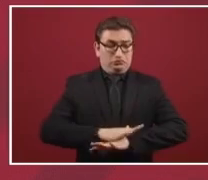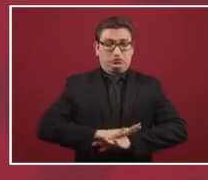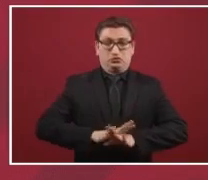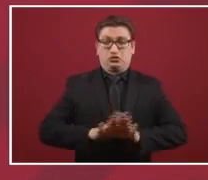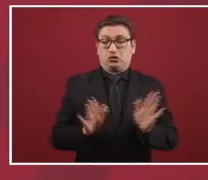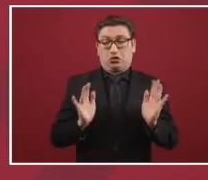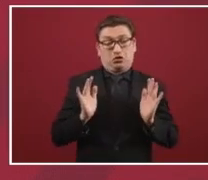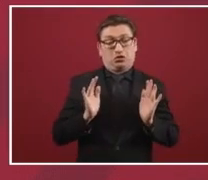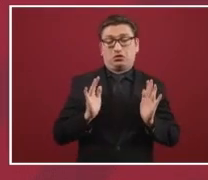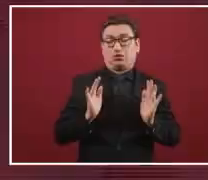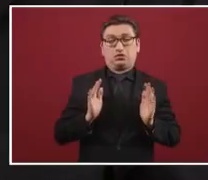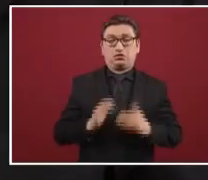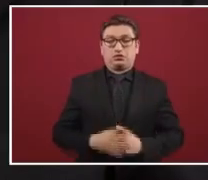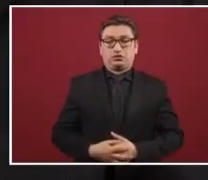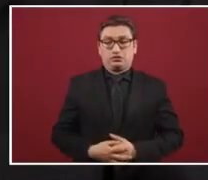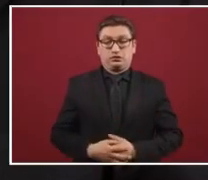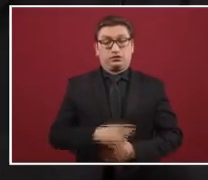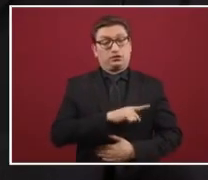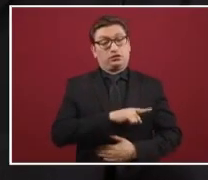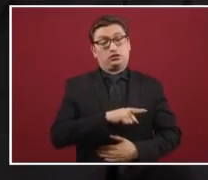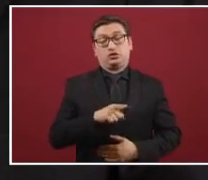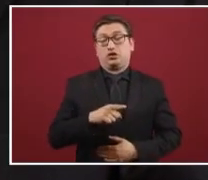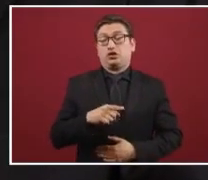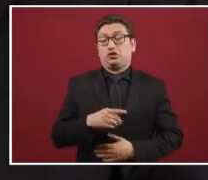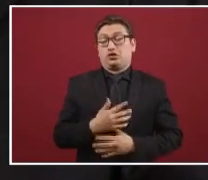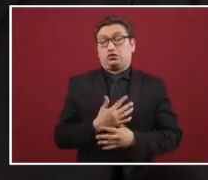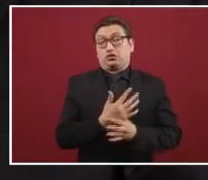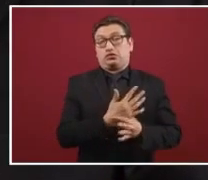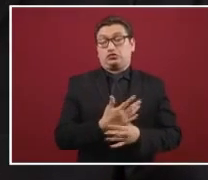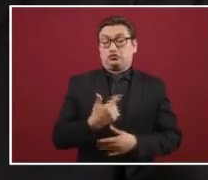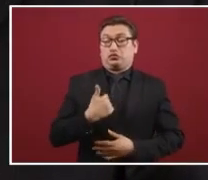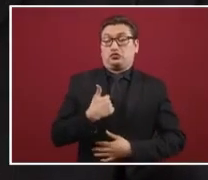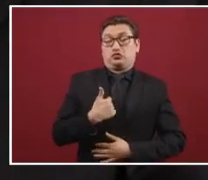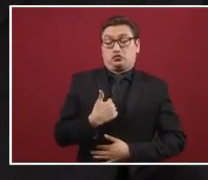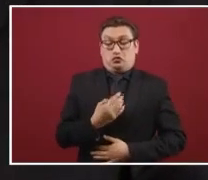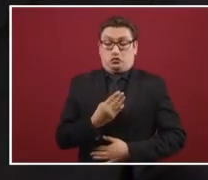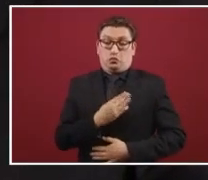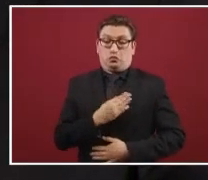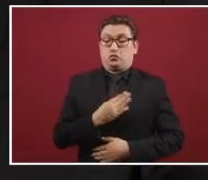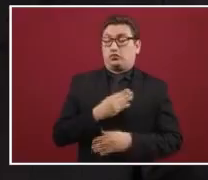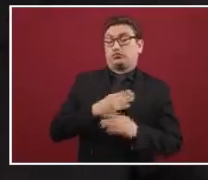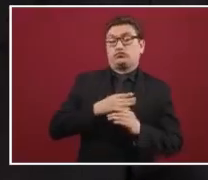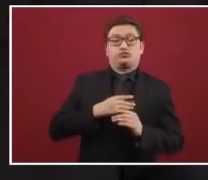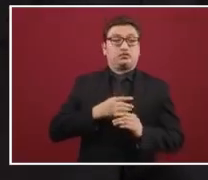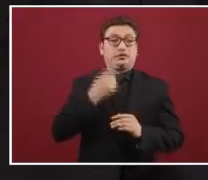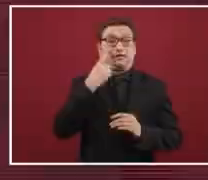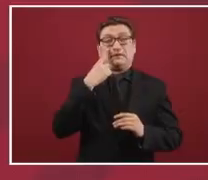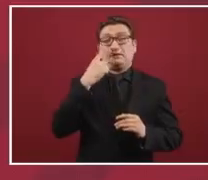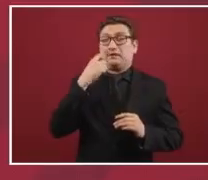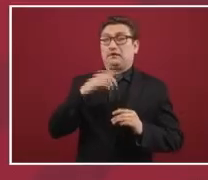y ahora son los paladines de la libertad.